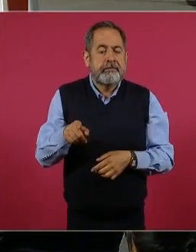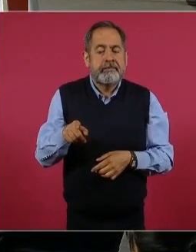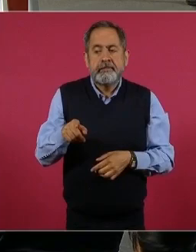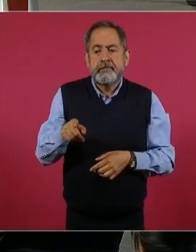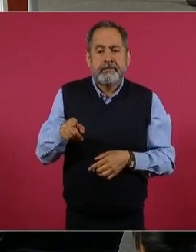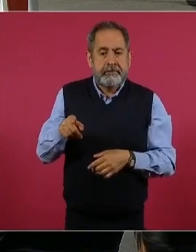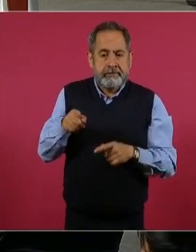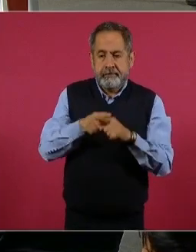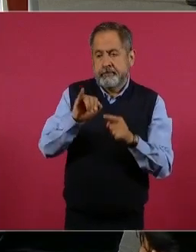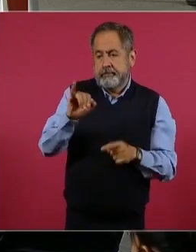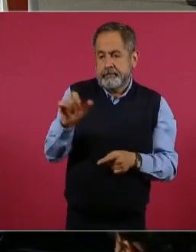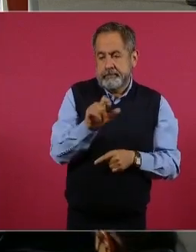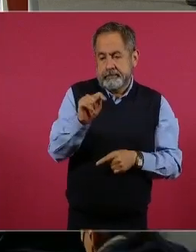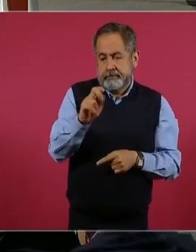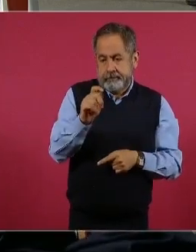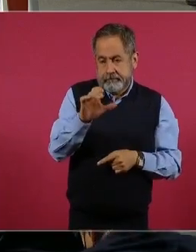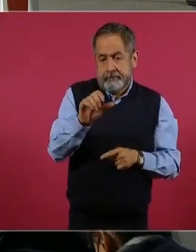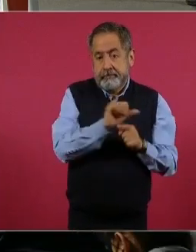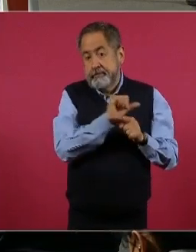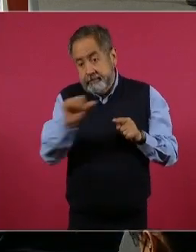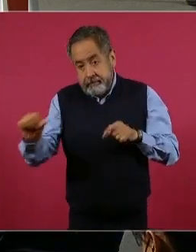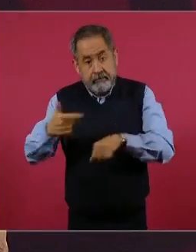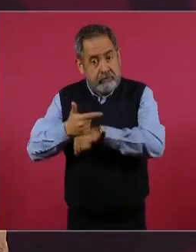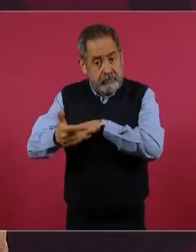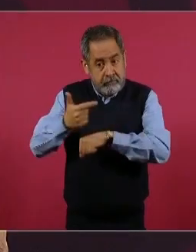de Ixtepec hasta Guatemala